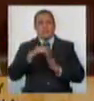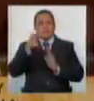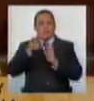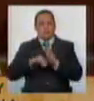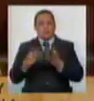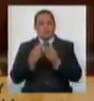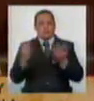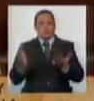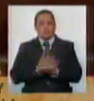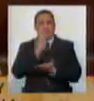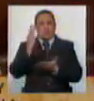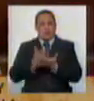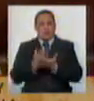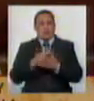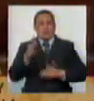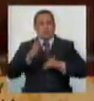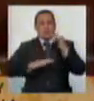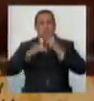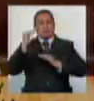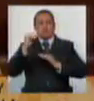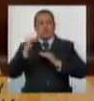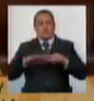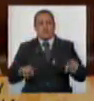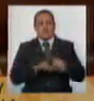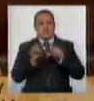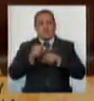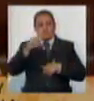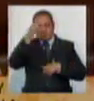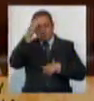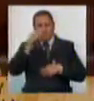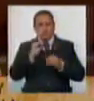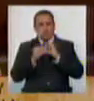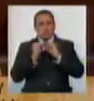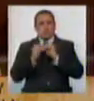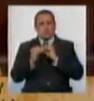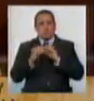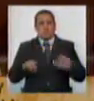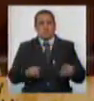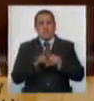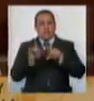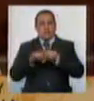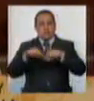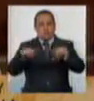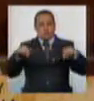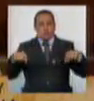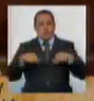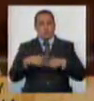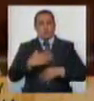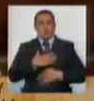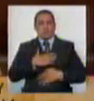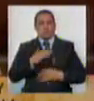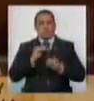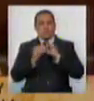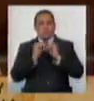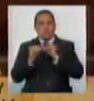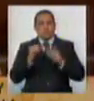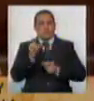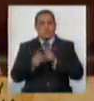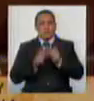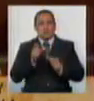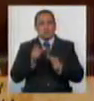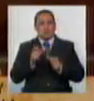enormes brechas en infraestructura, tecnología, equipamiento, parque automotor y remuneraciones del